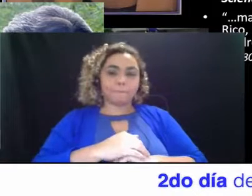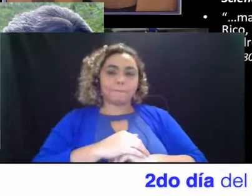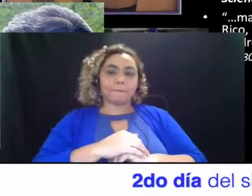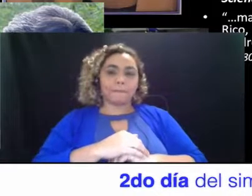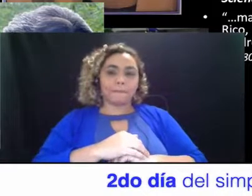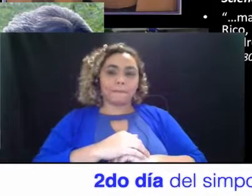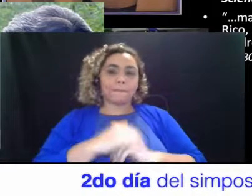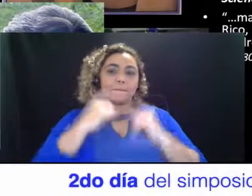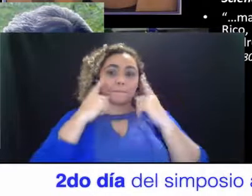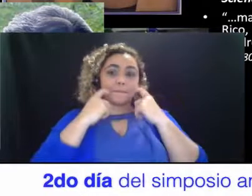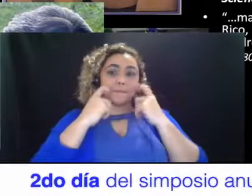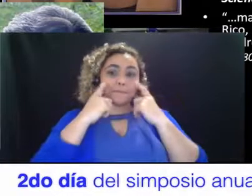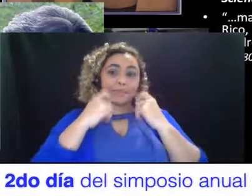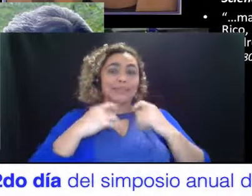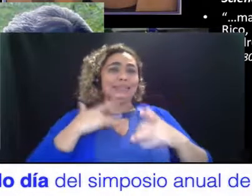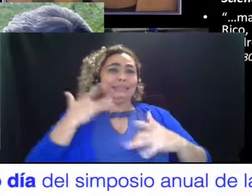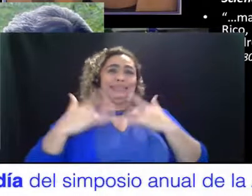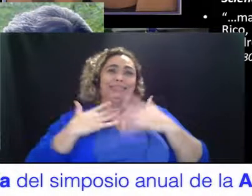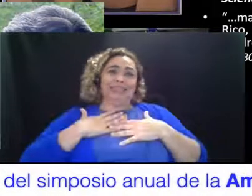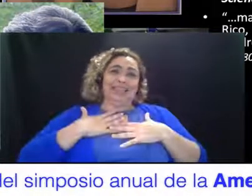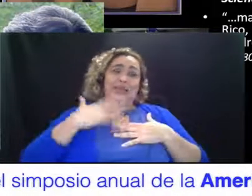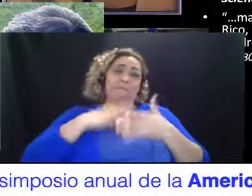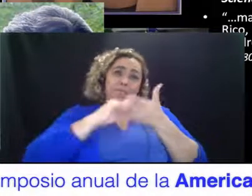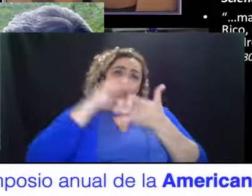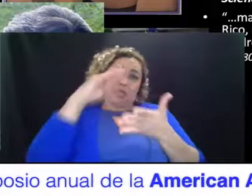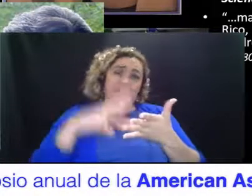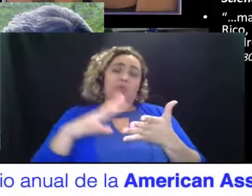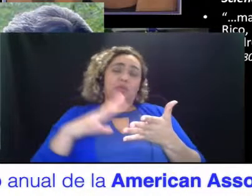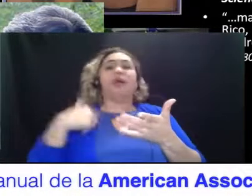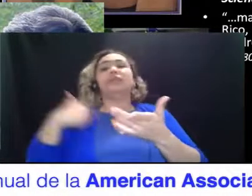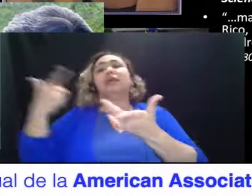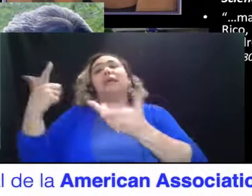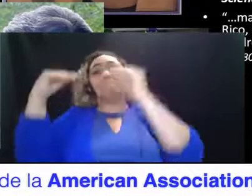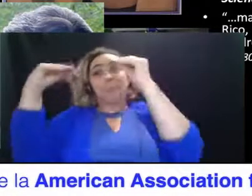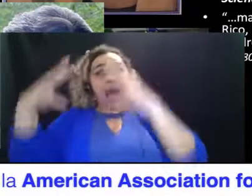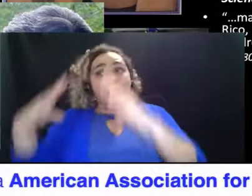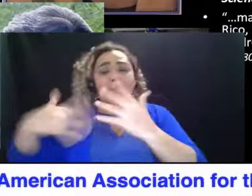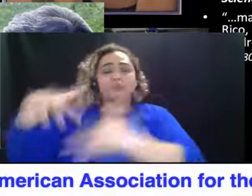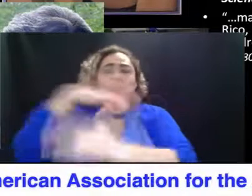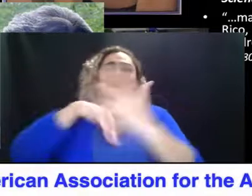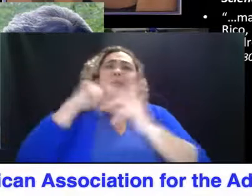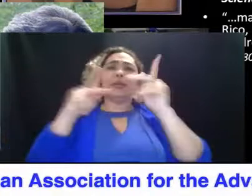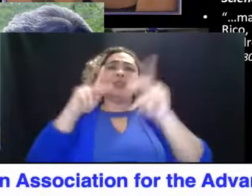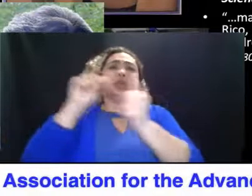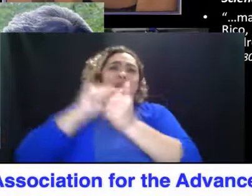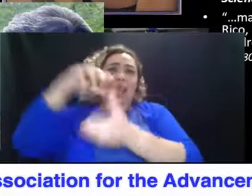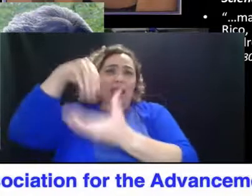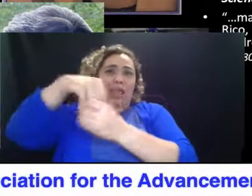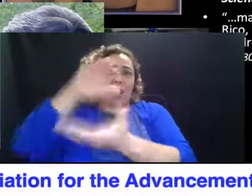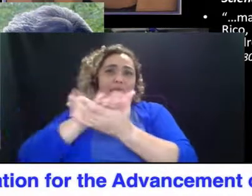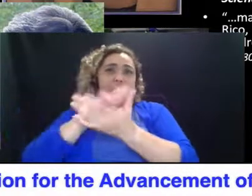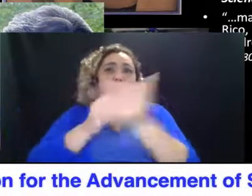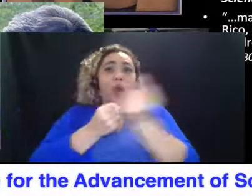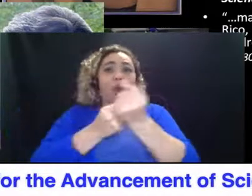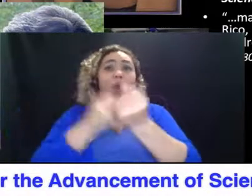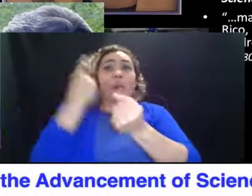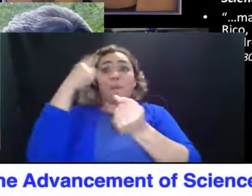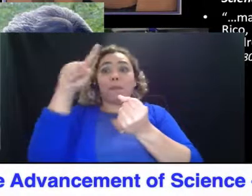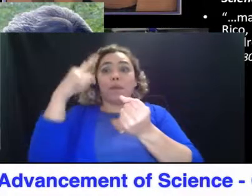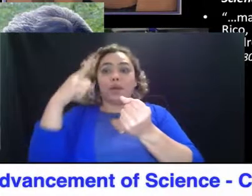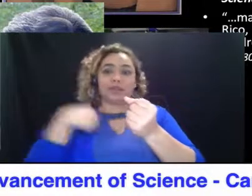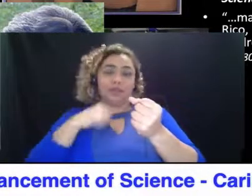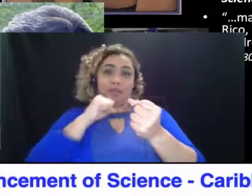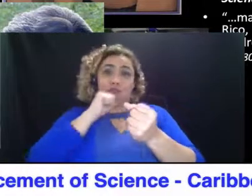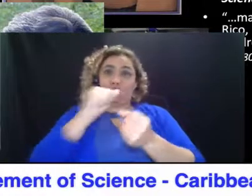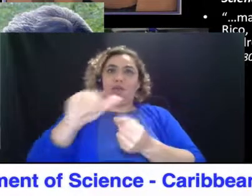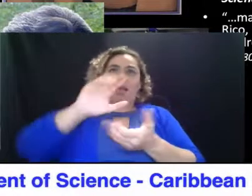Me emociono, perdón. Con mis estudiantes, maestros, personal administrativo de apoyo, porque no los puedo dejar